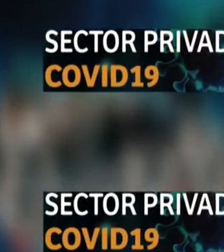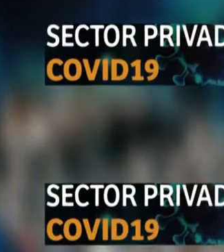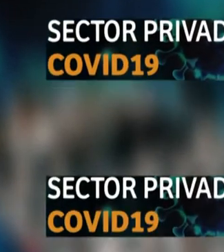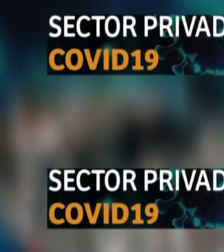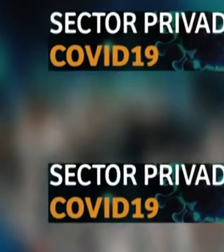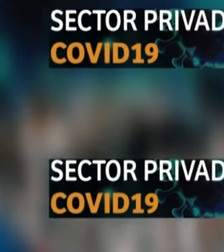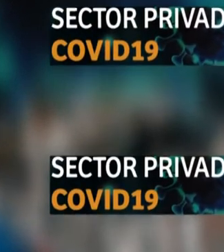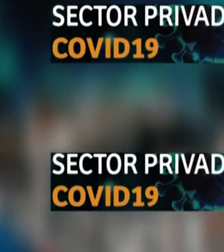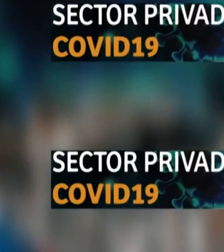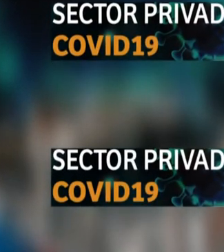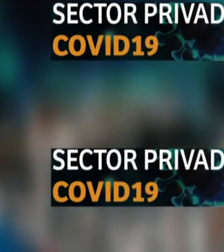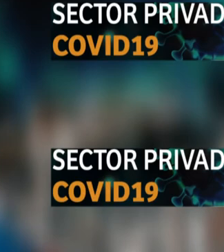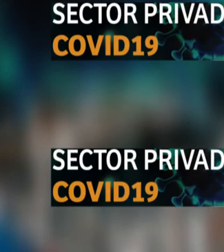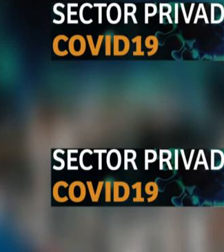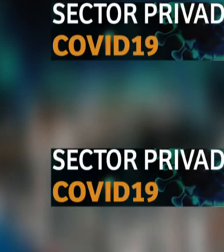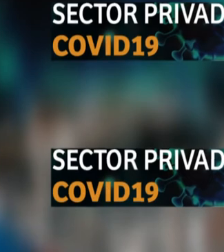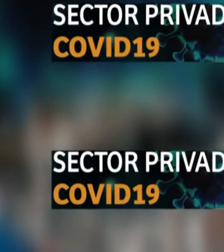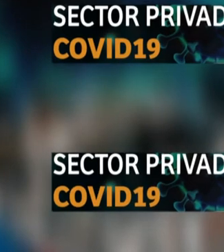tú